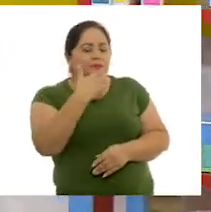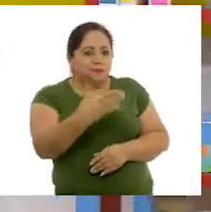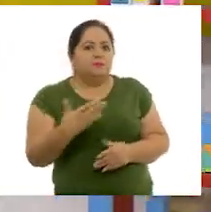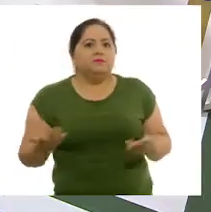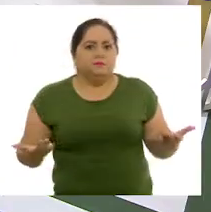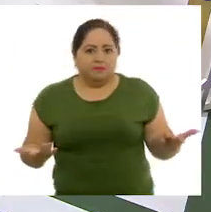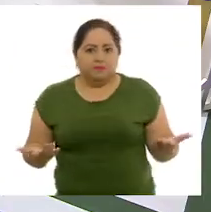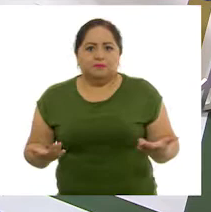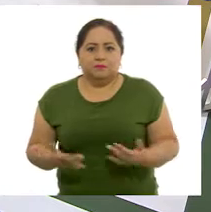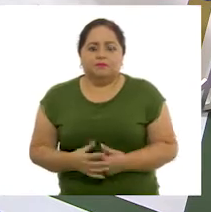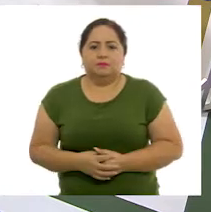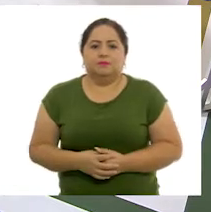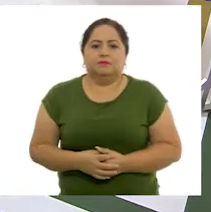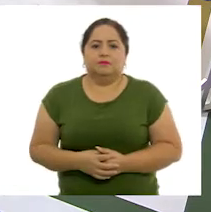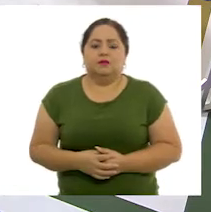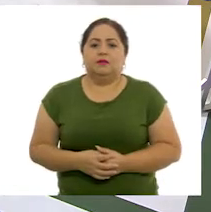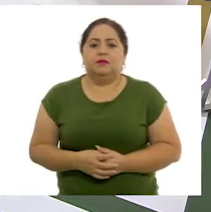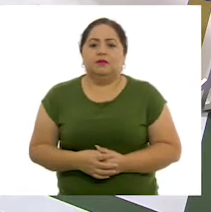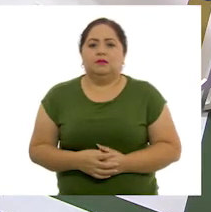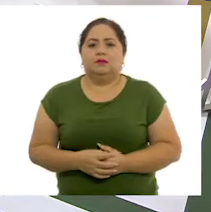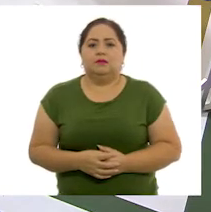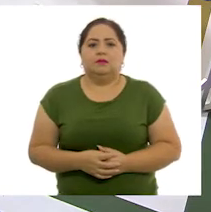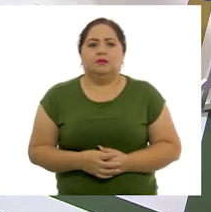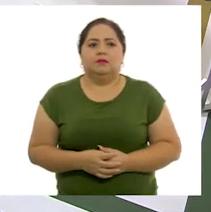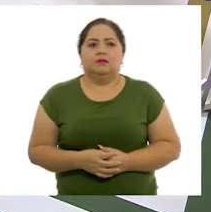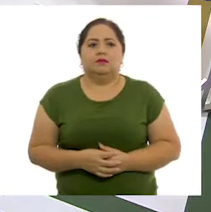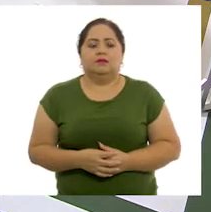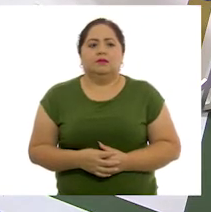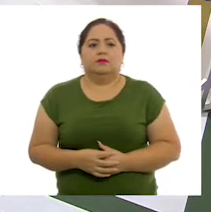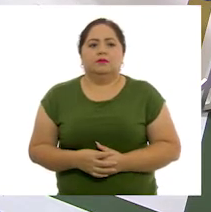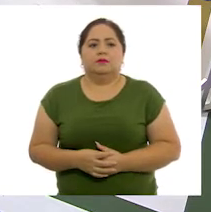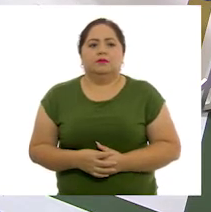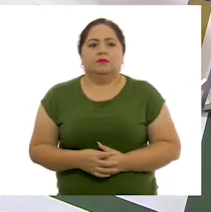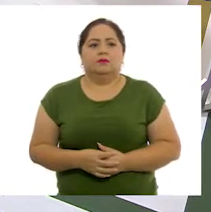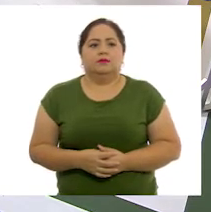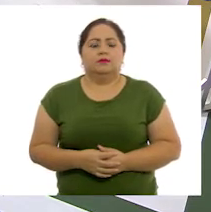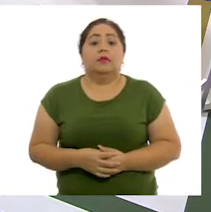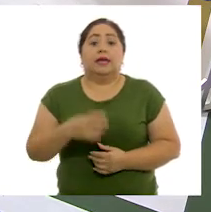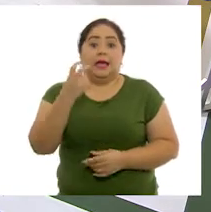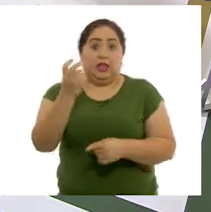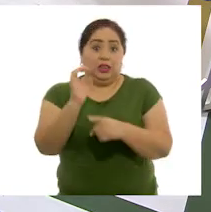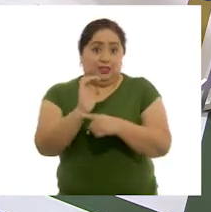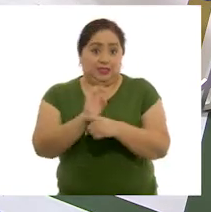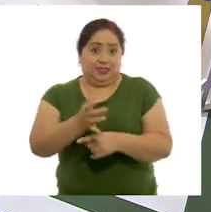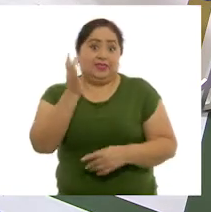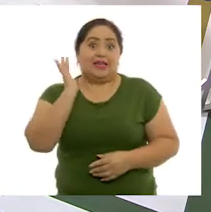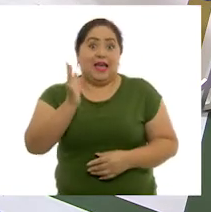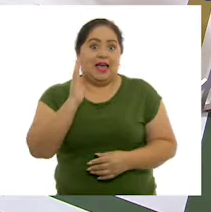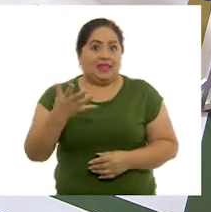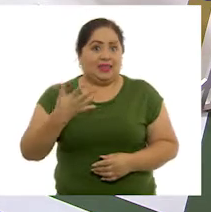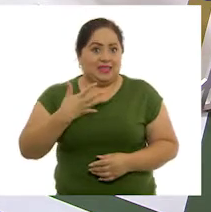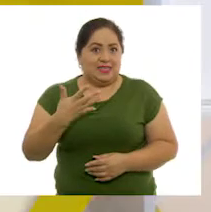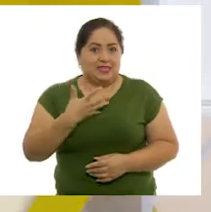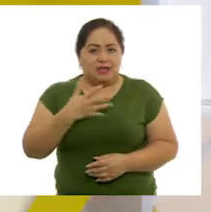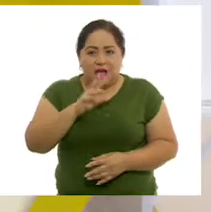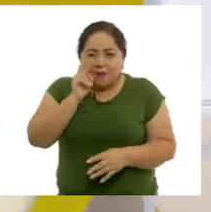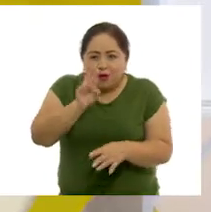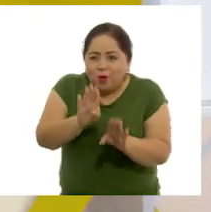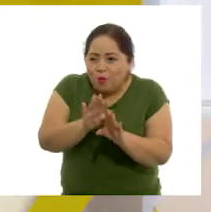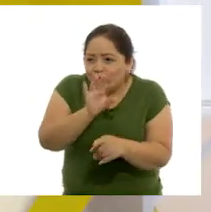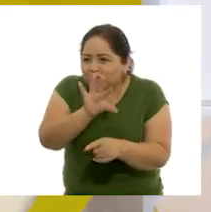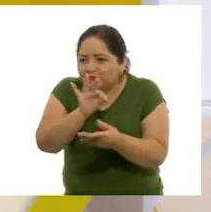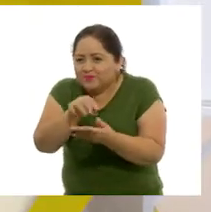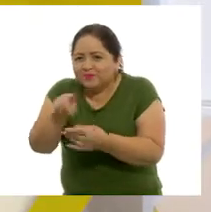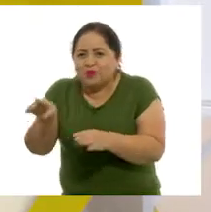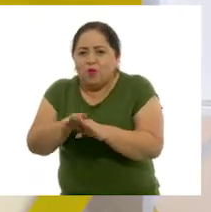hermanito ratón porque se me olvidó el acento. Y entonces ya tenemos como que una descripción